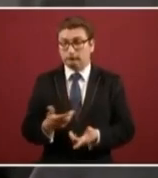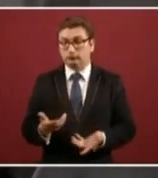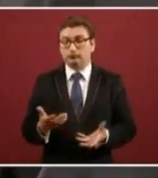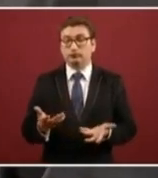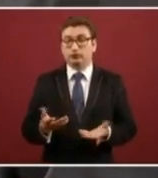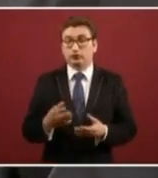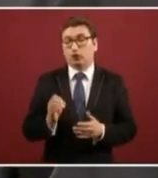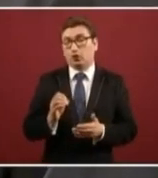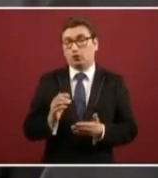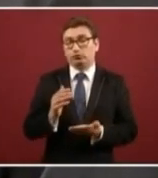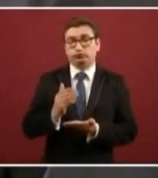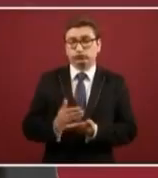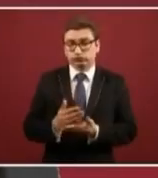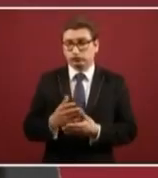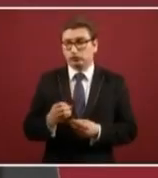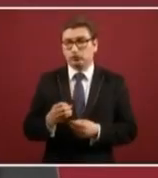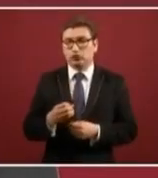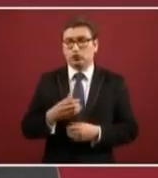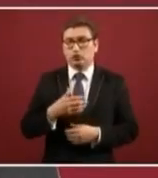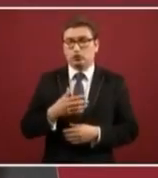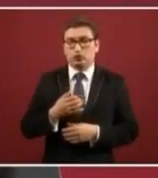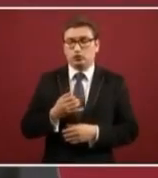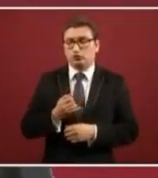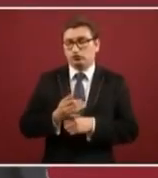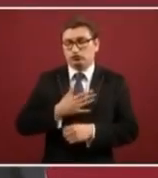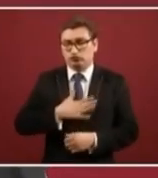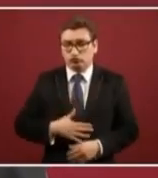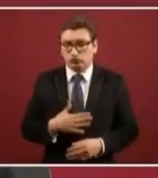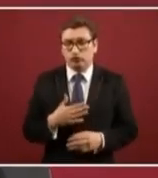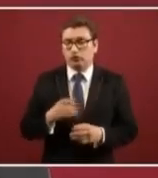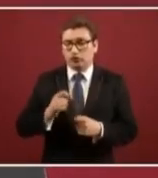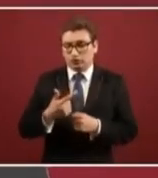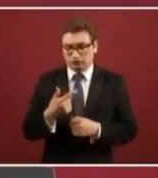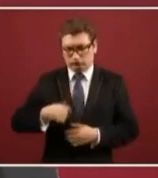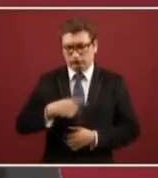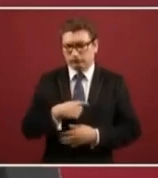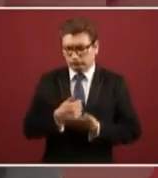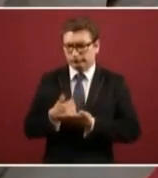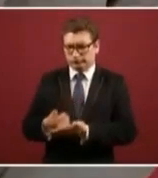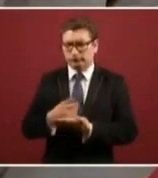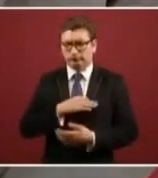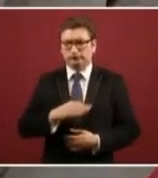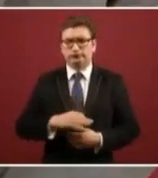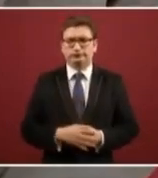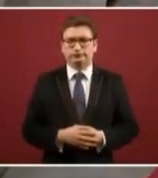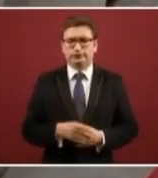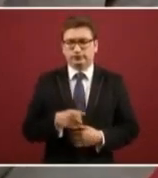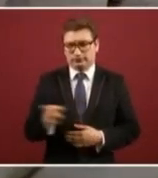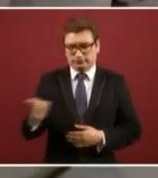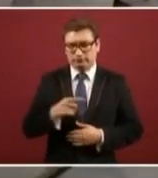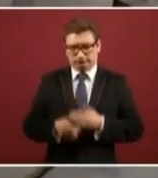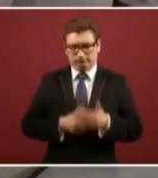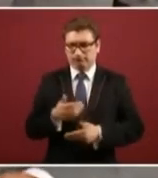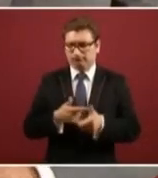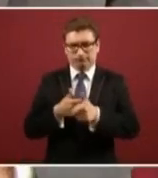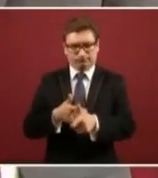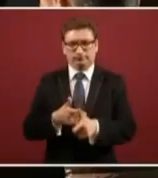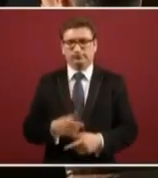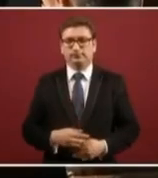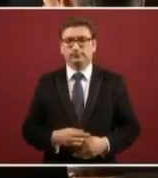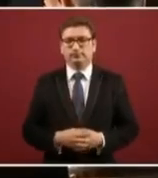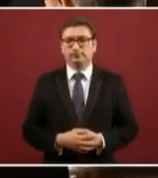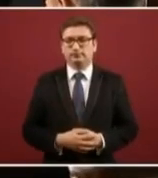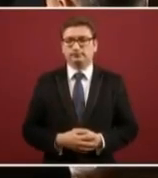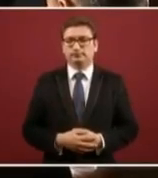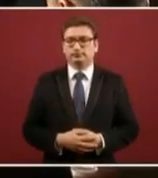o están detenidos injustificadamente, nosotros ayudar para que se les dé curso